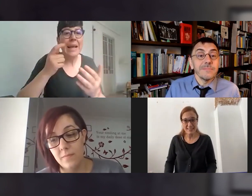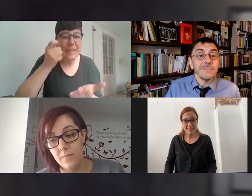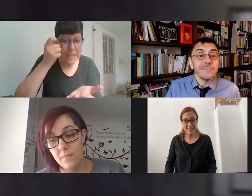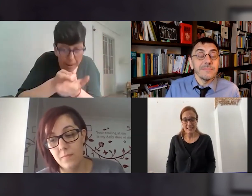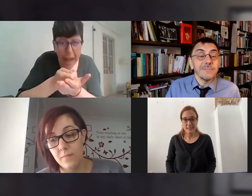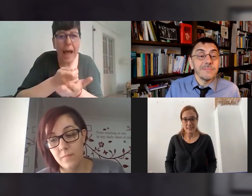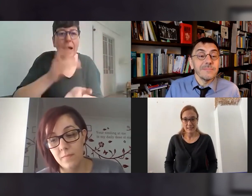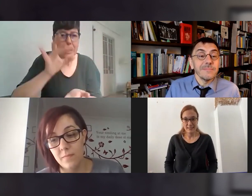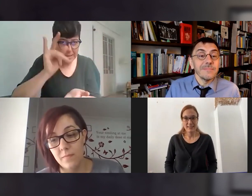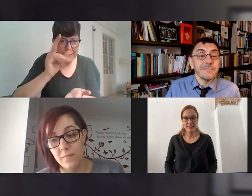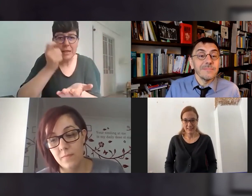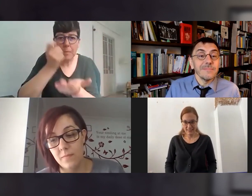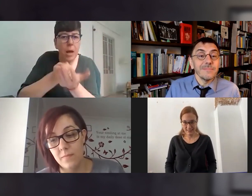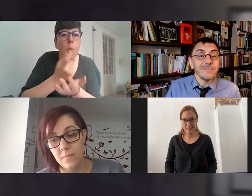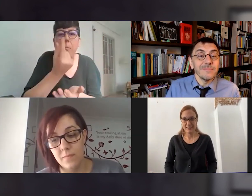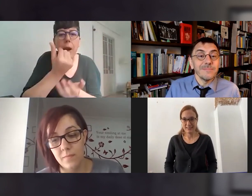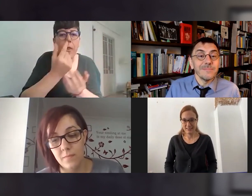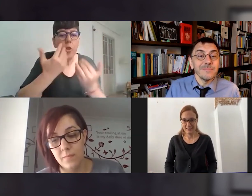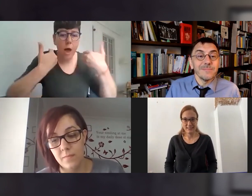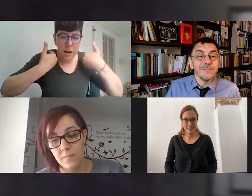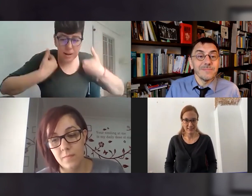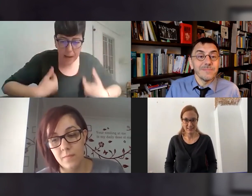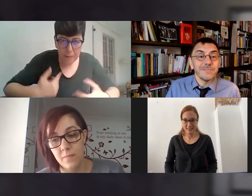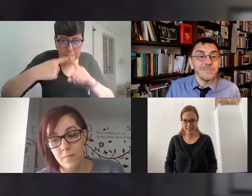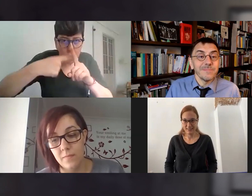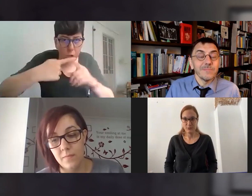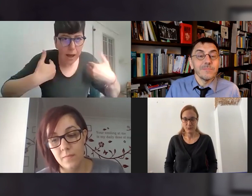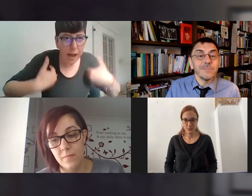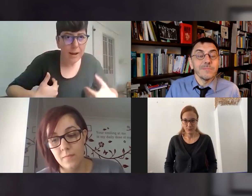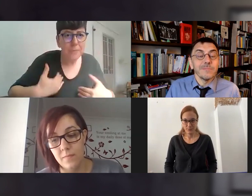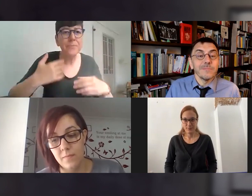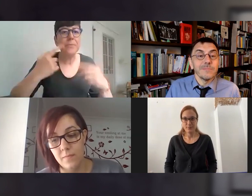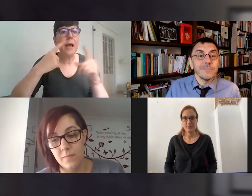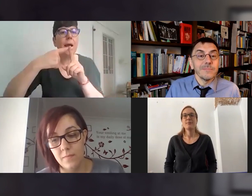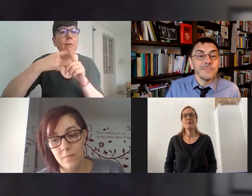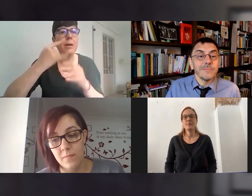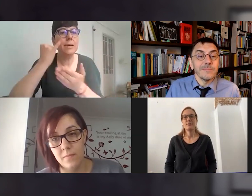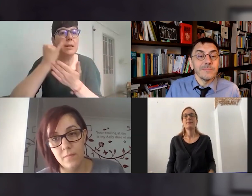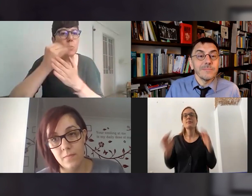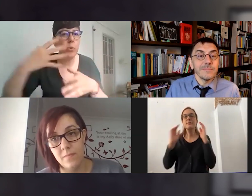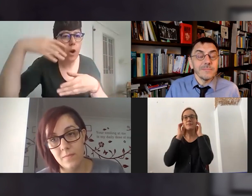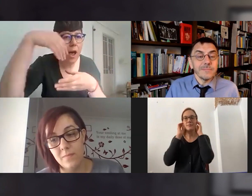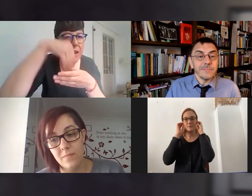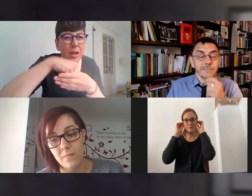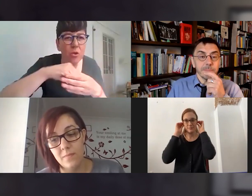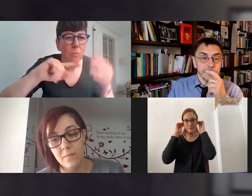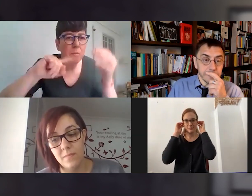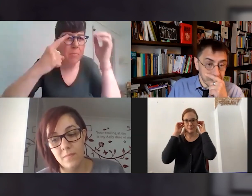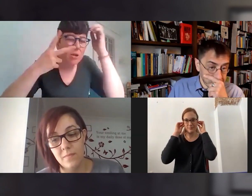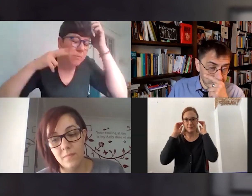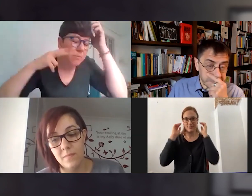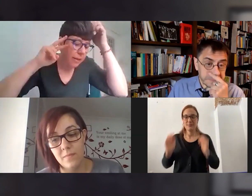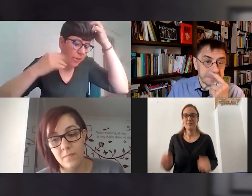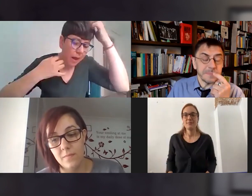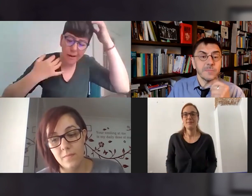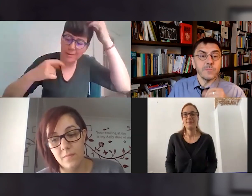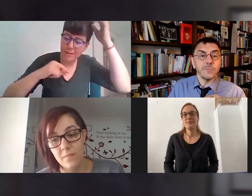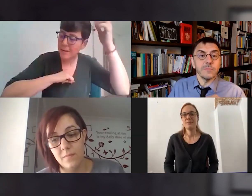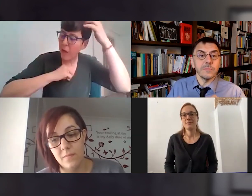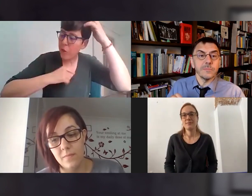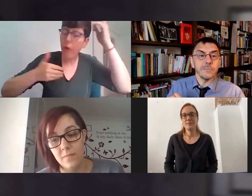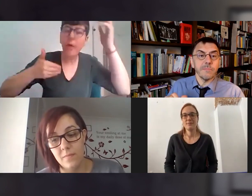Pues a ver qué os cuento. Claro que se paga un precio, pero un precio a nivel personal dentro de